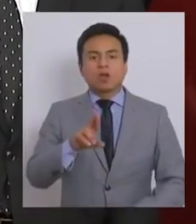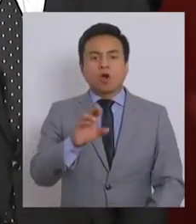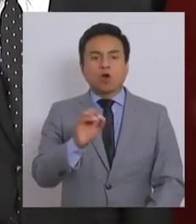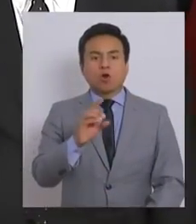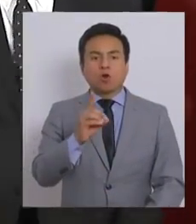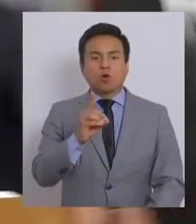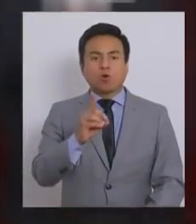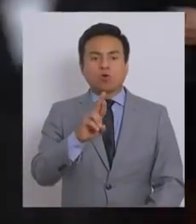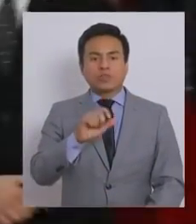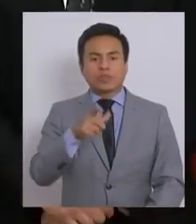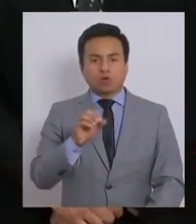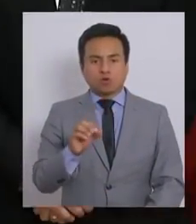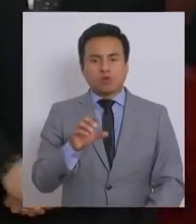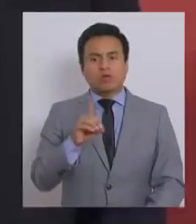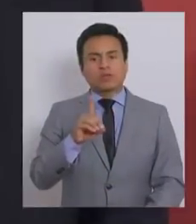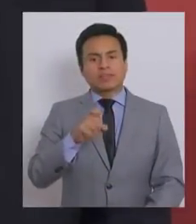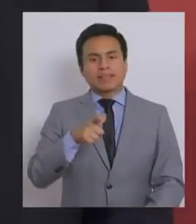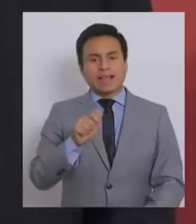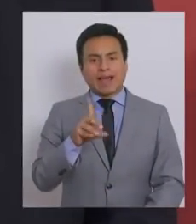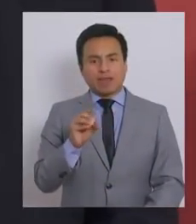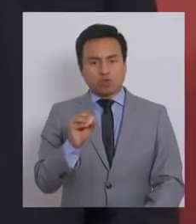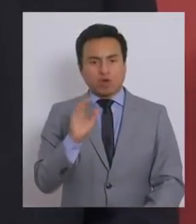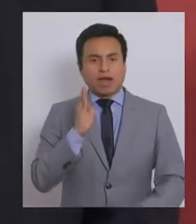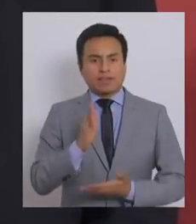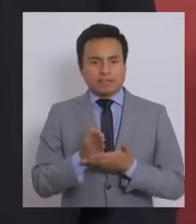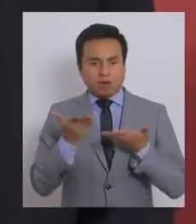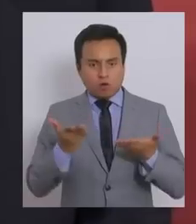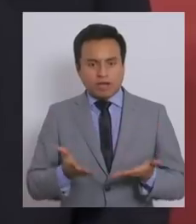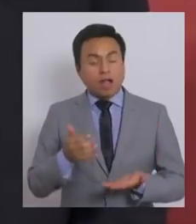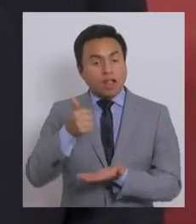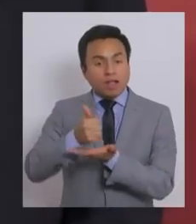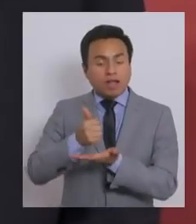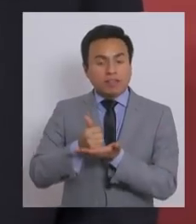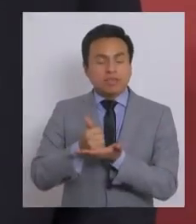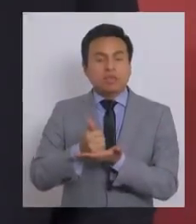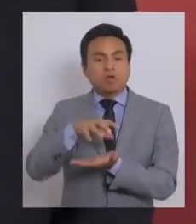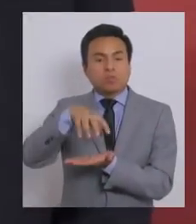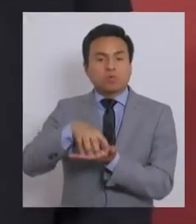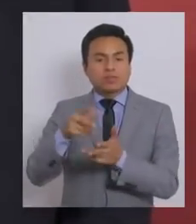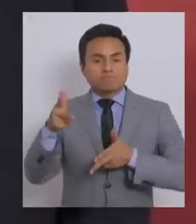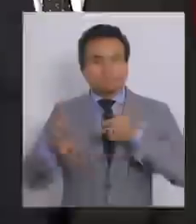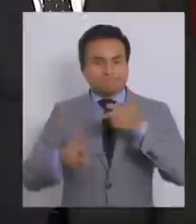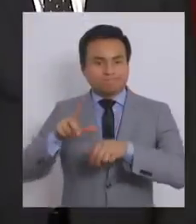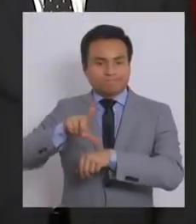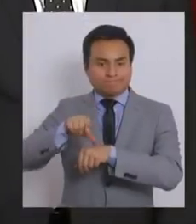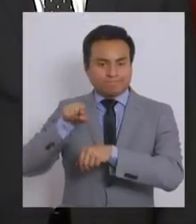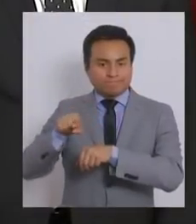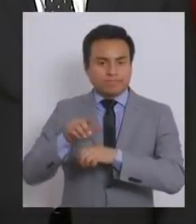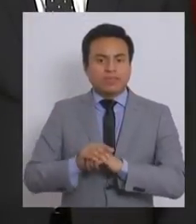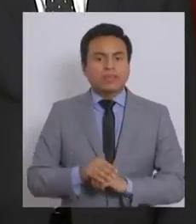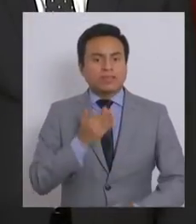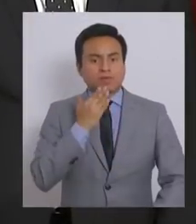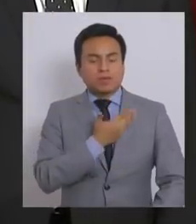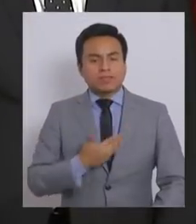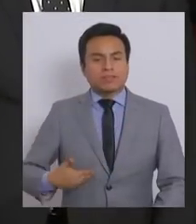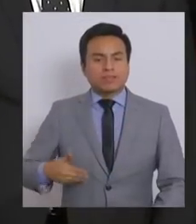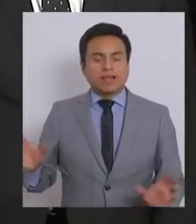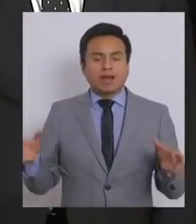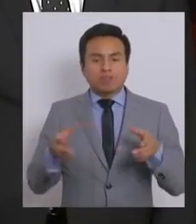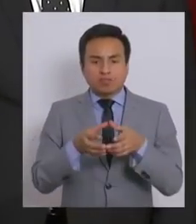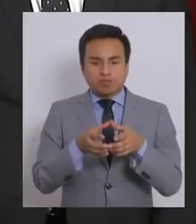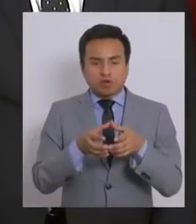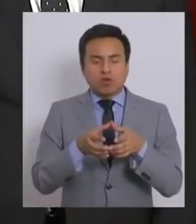Delgado era, hasta el día de hoy, alcalde de la comuna de Estación Central, presidente de la Asociación